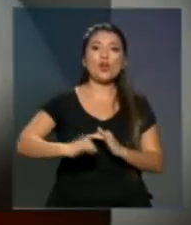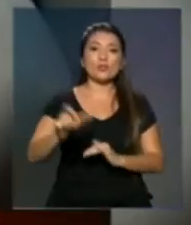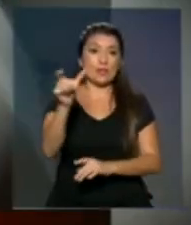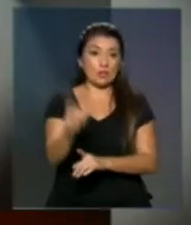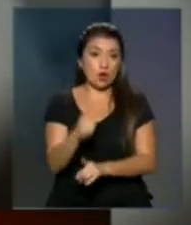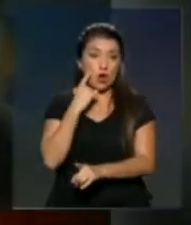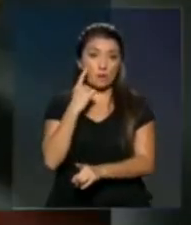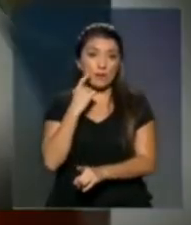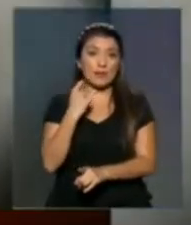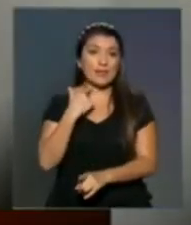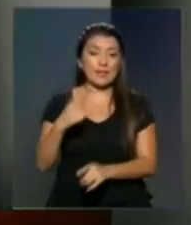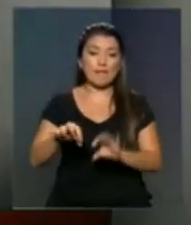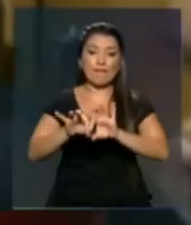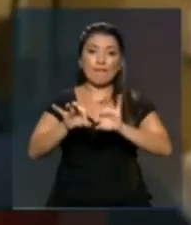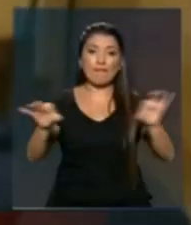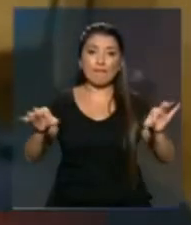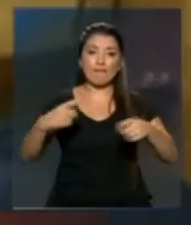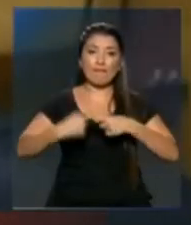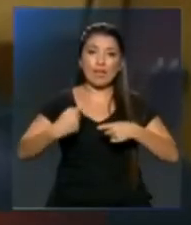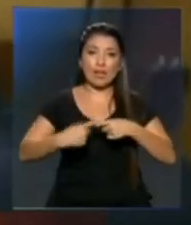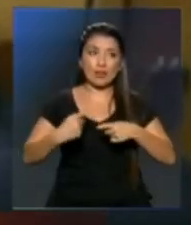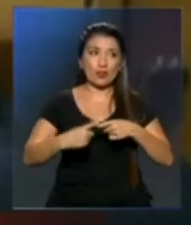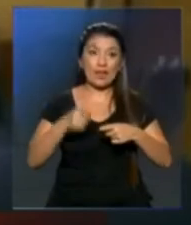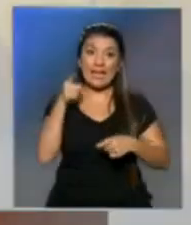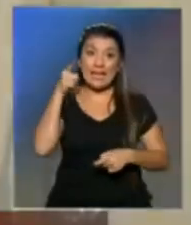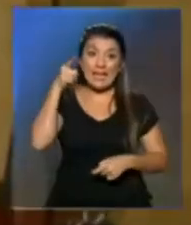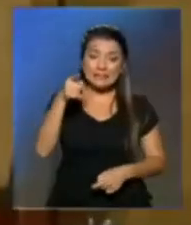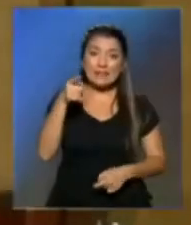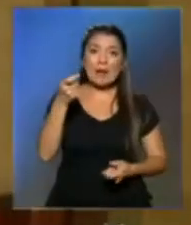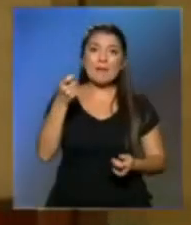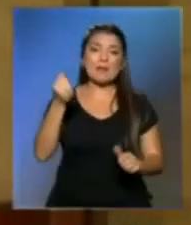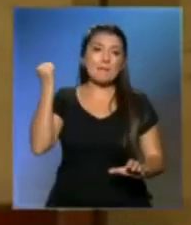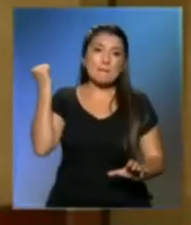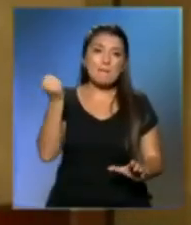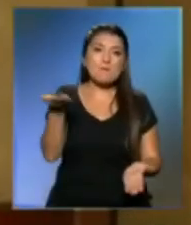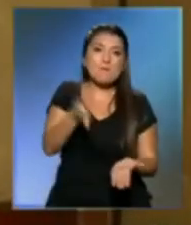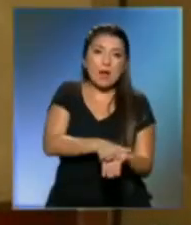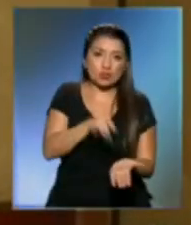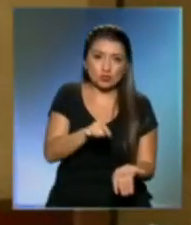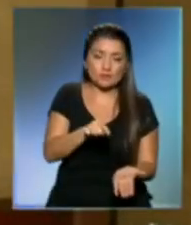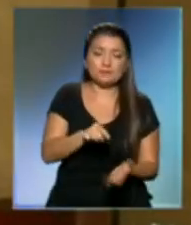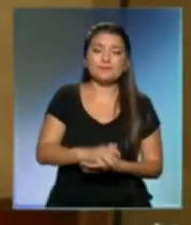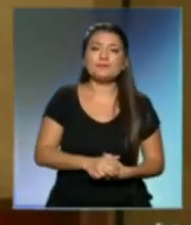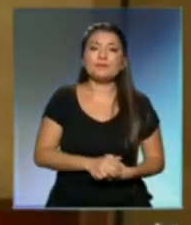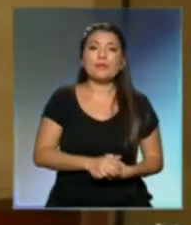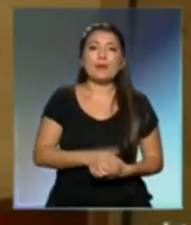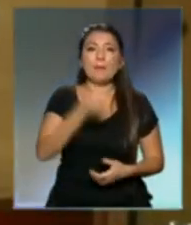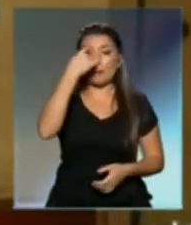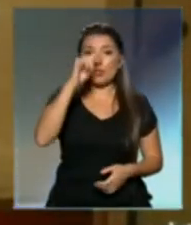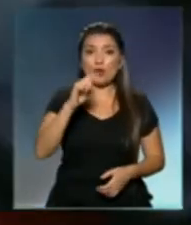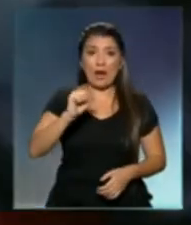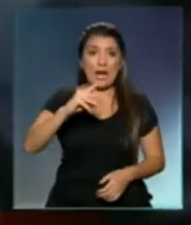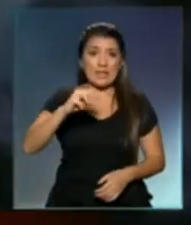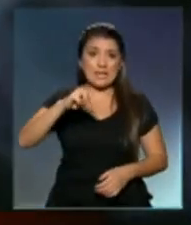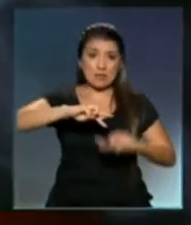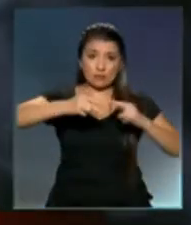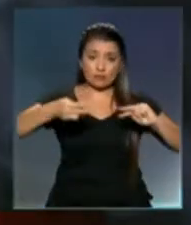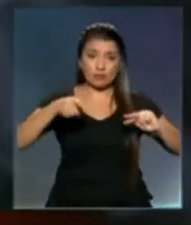estatizador destierro forjado presentado como el arma homicida sin embargo no sólo tenía adn del imputado